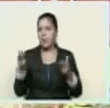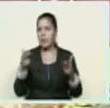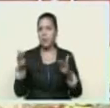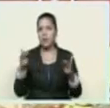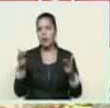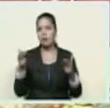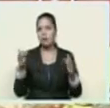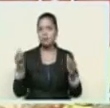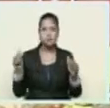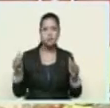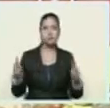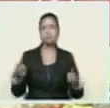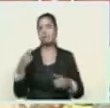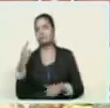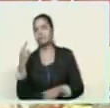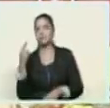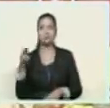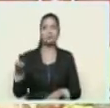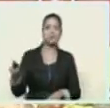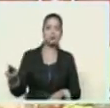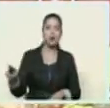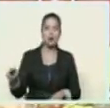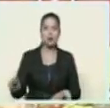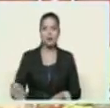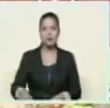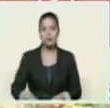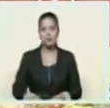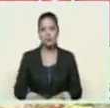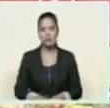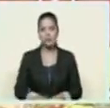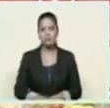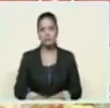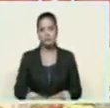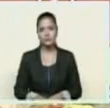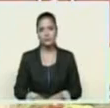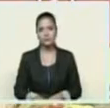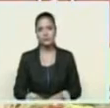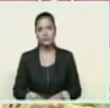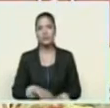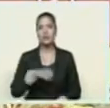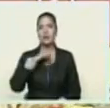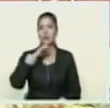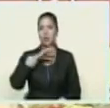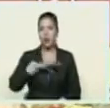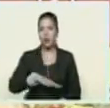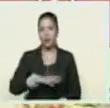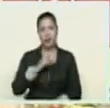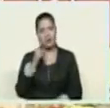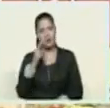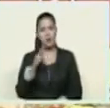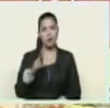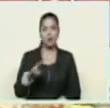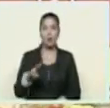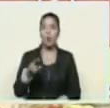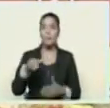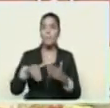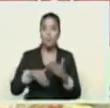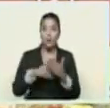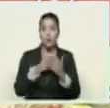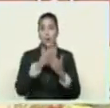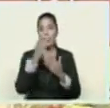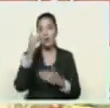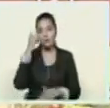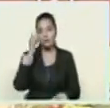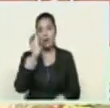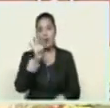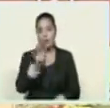llegó la rebelión de los tiempos llegó a la rebelión de la historia y una madrugada del